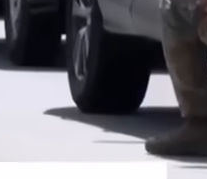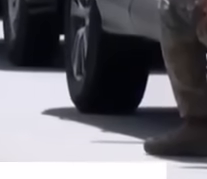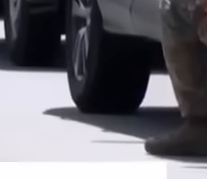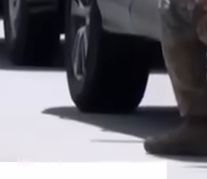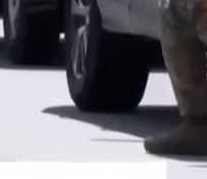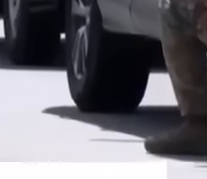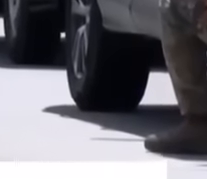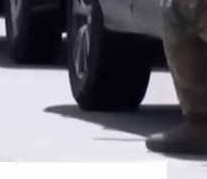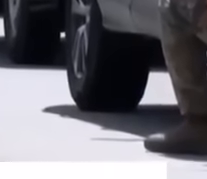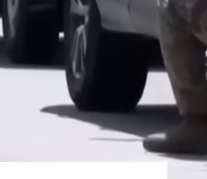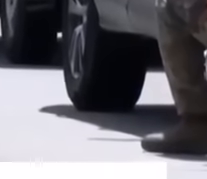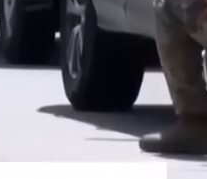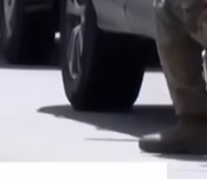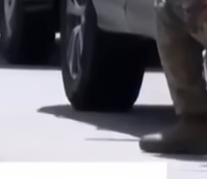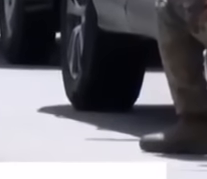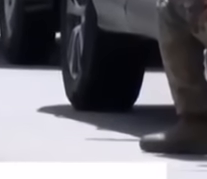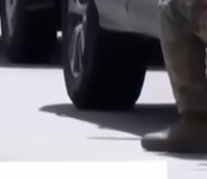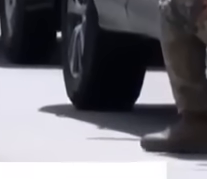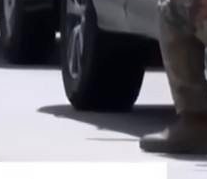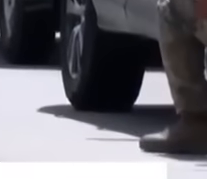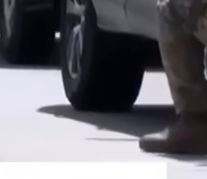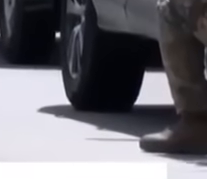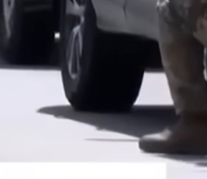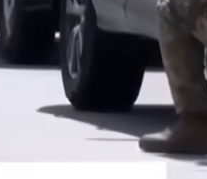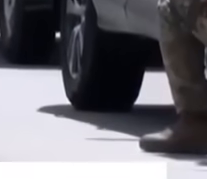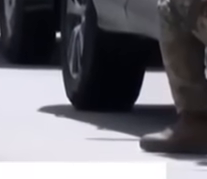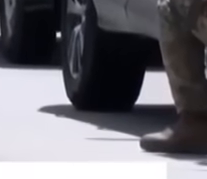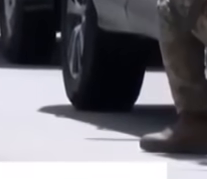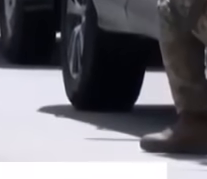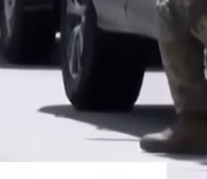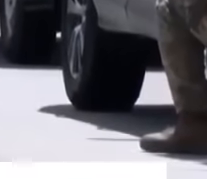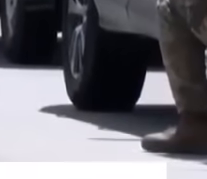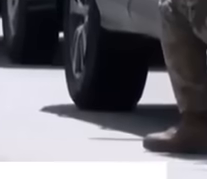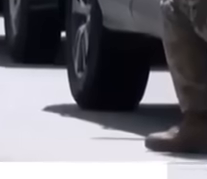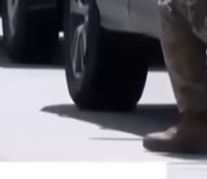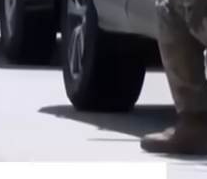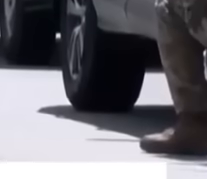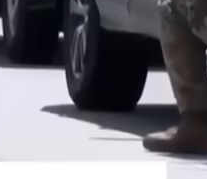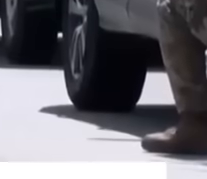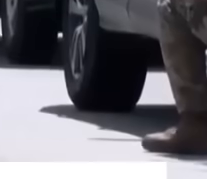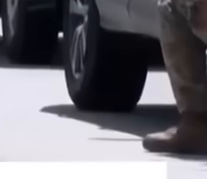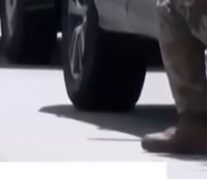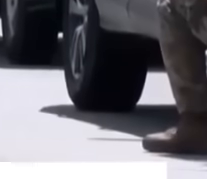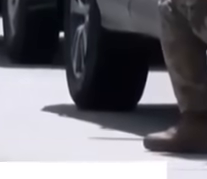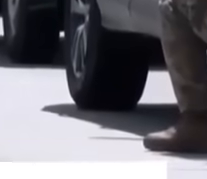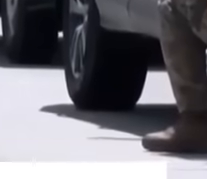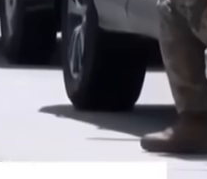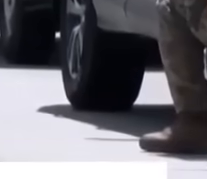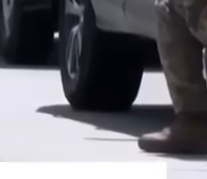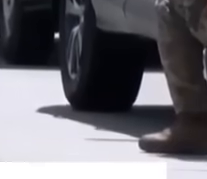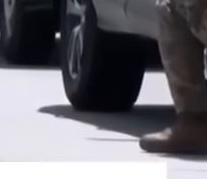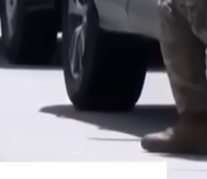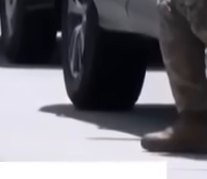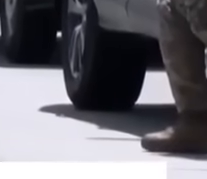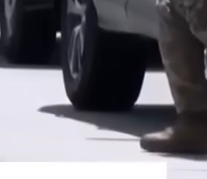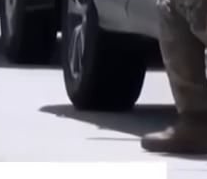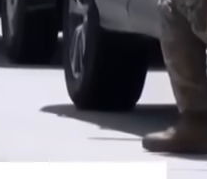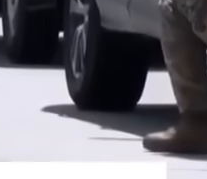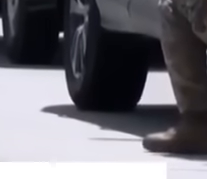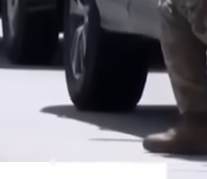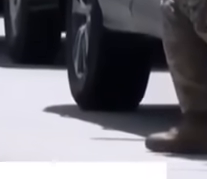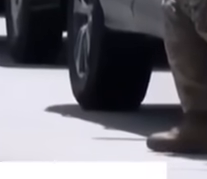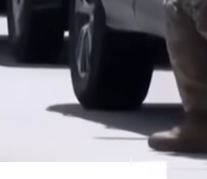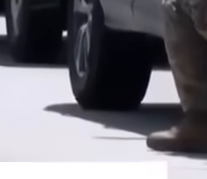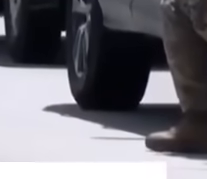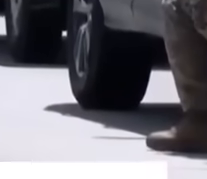policía logró dispararles tras una persecución. Sin embargo, al quedar atrapados en el tráfico debido a un semáforo en